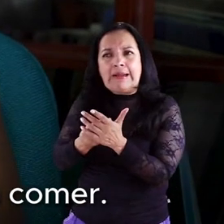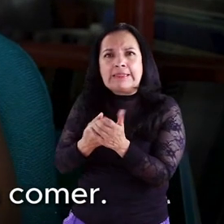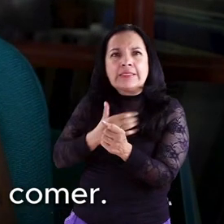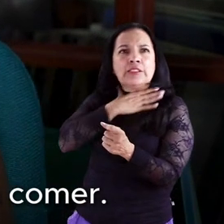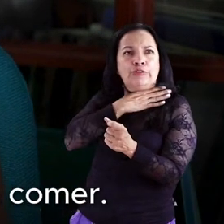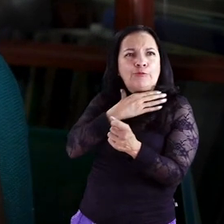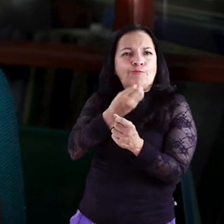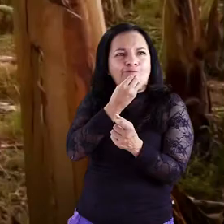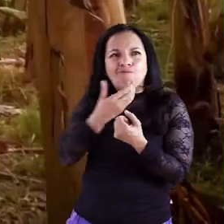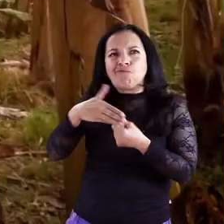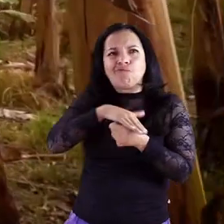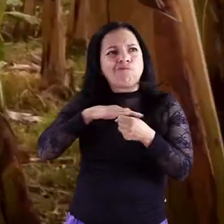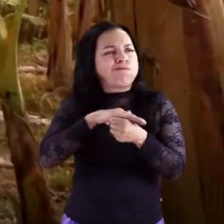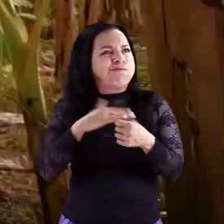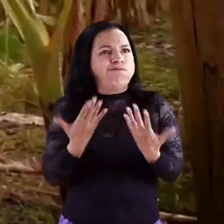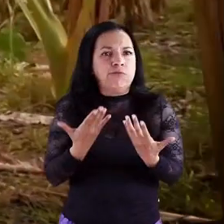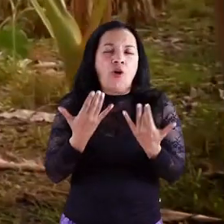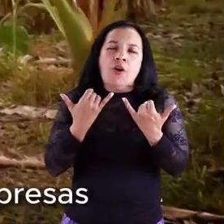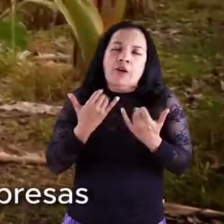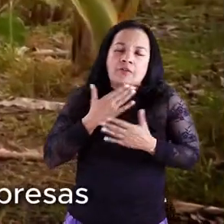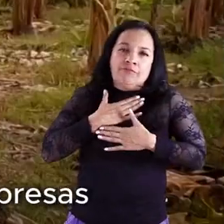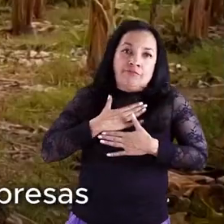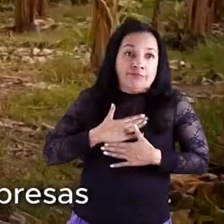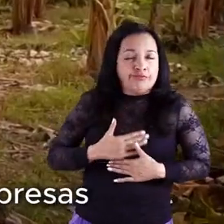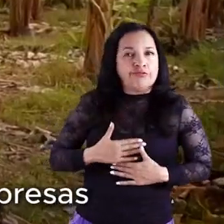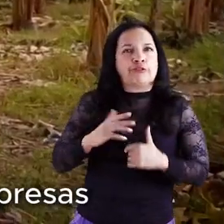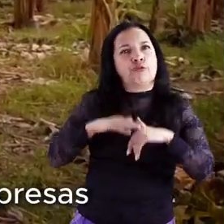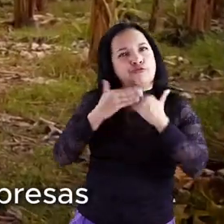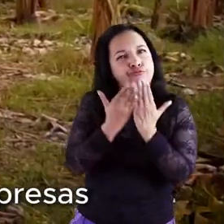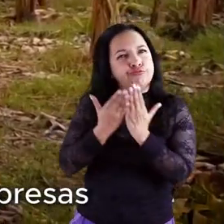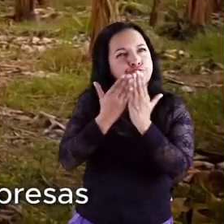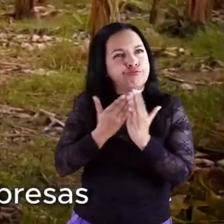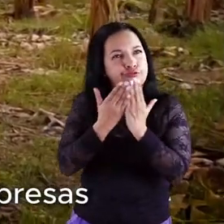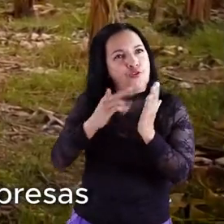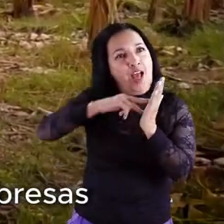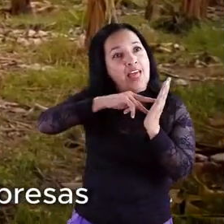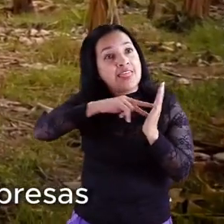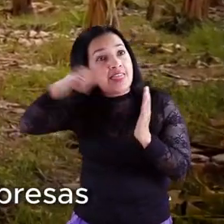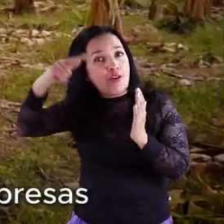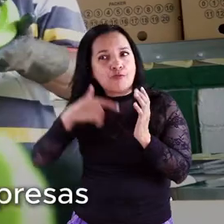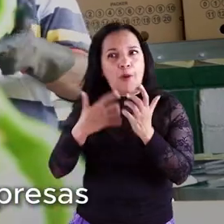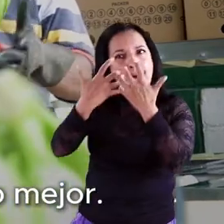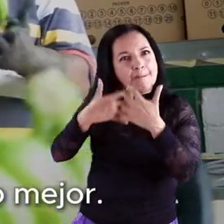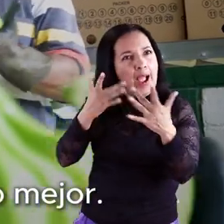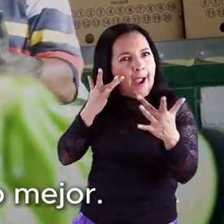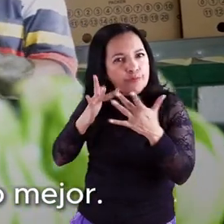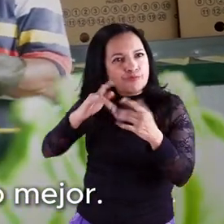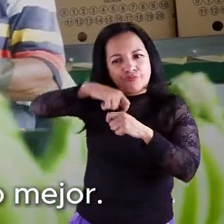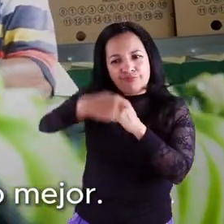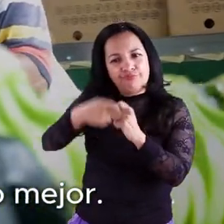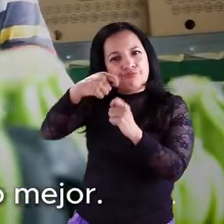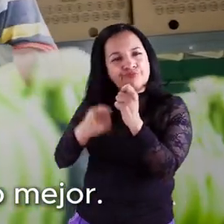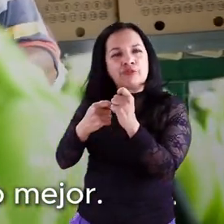tenía para comer. Pero hoy en día, gracias a mis estudios como tecnóloga en empresas